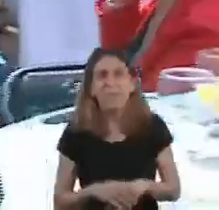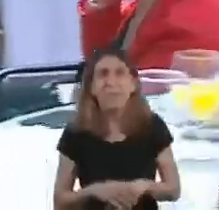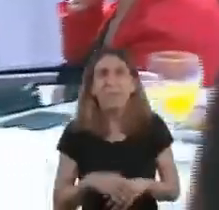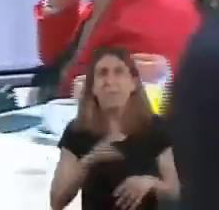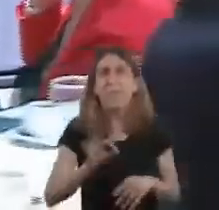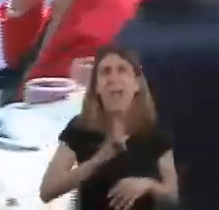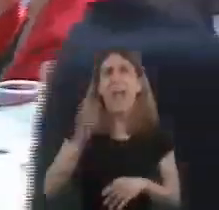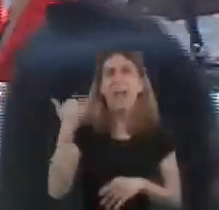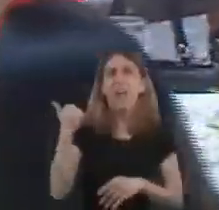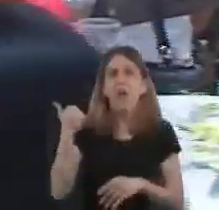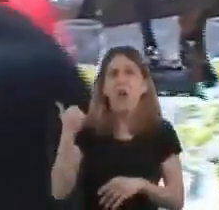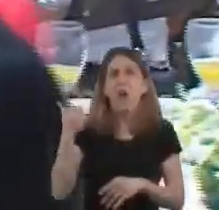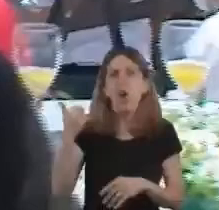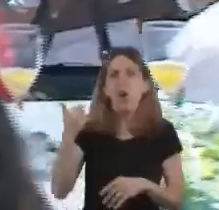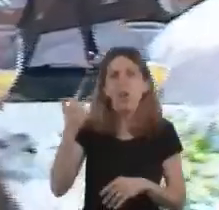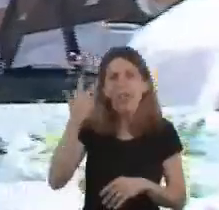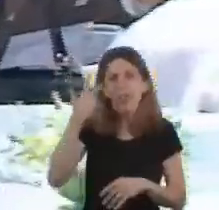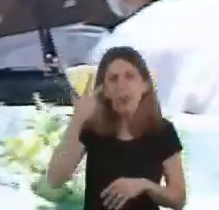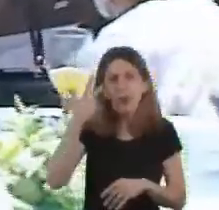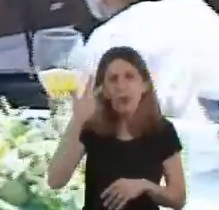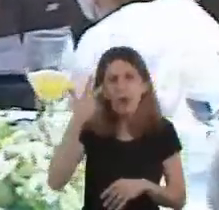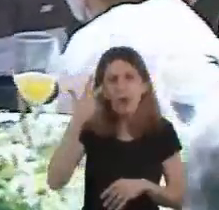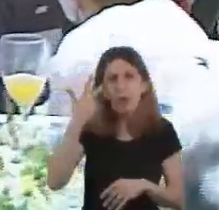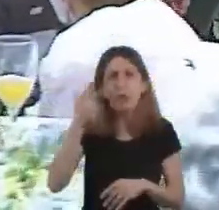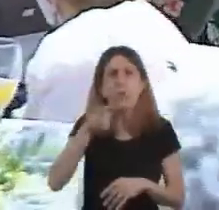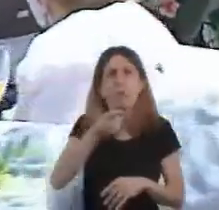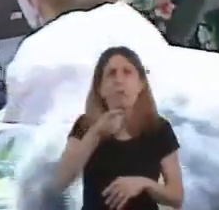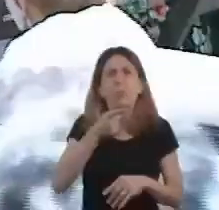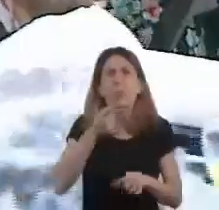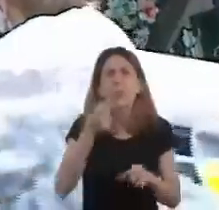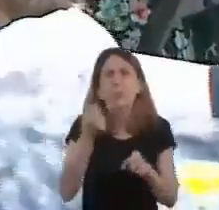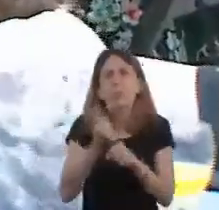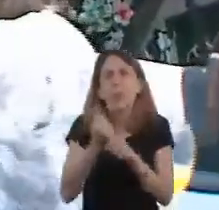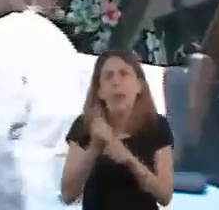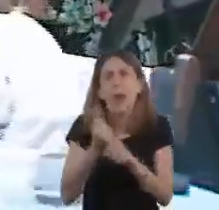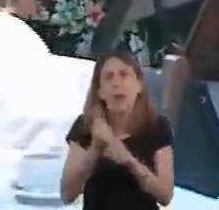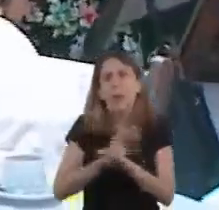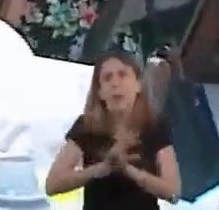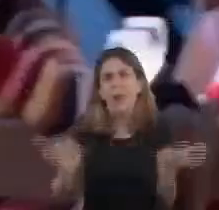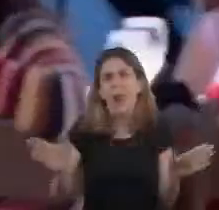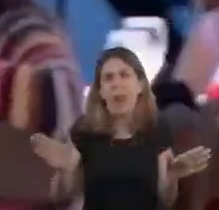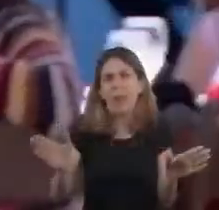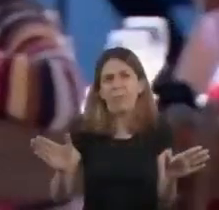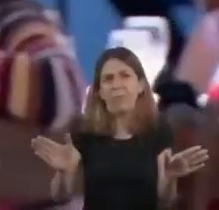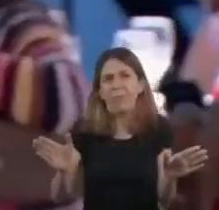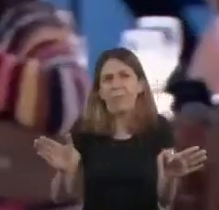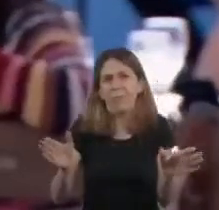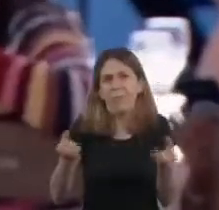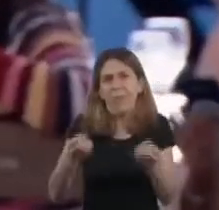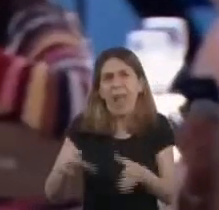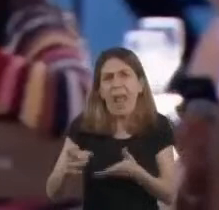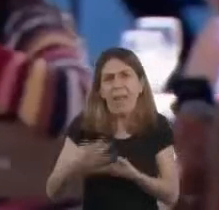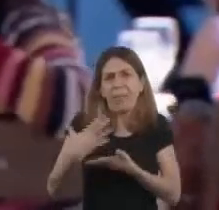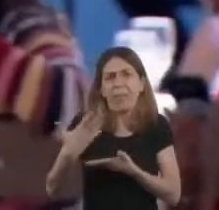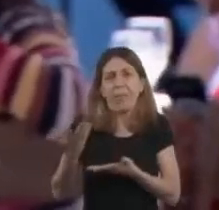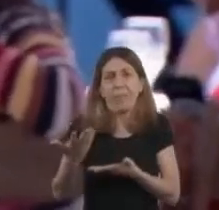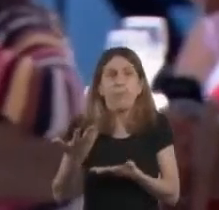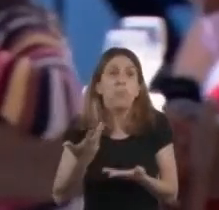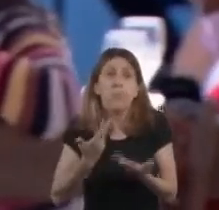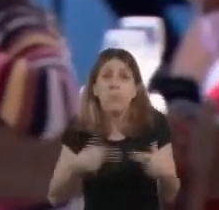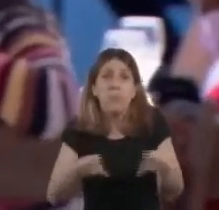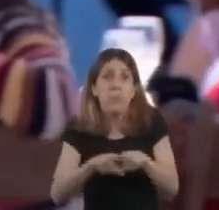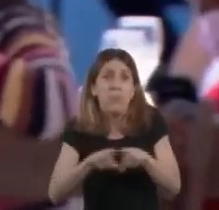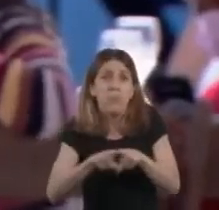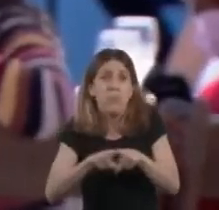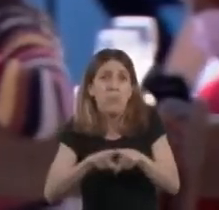en el año 18, que perdió el trabajo y que desde entonces, bueno, como le pasa a los